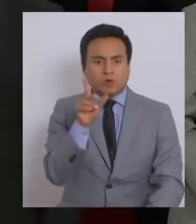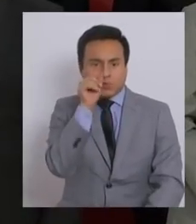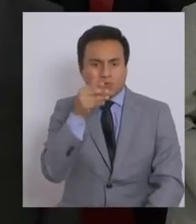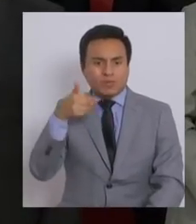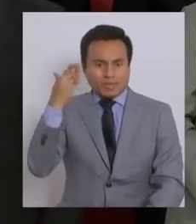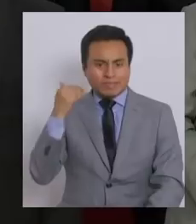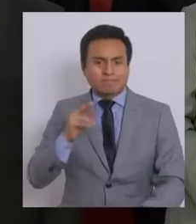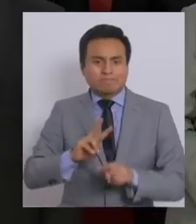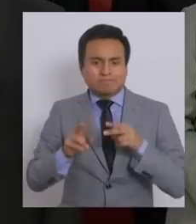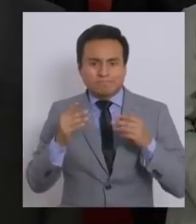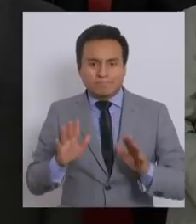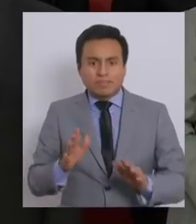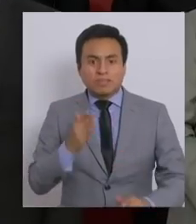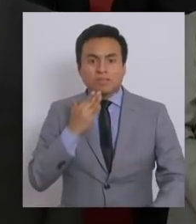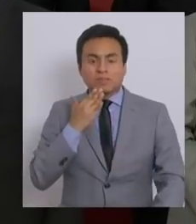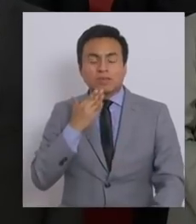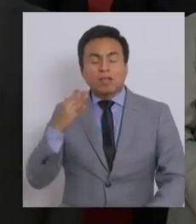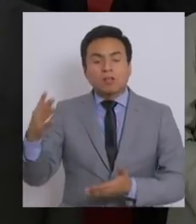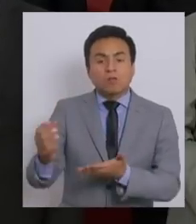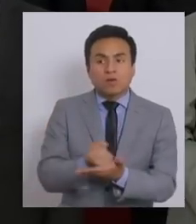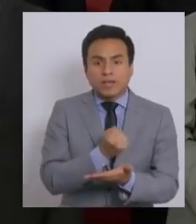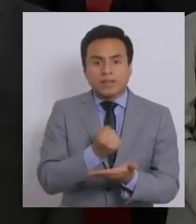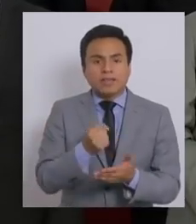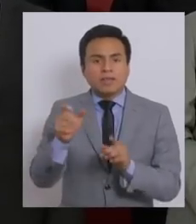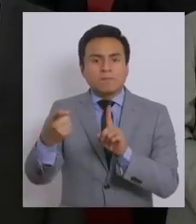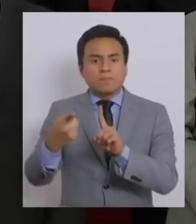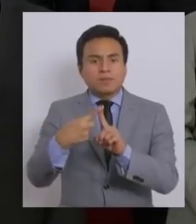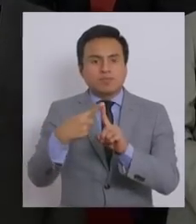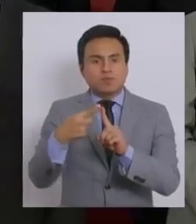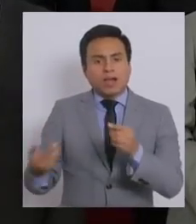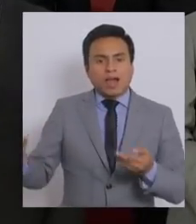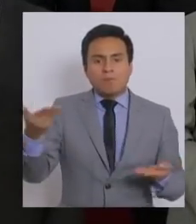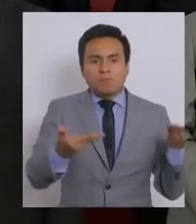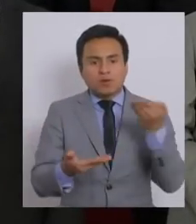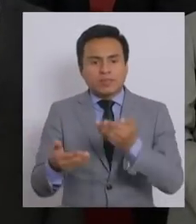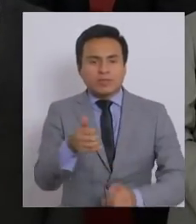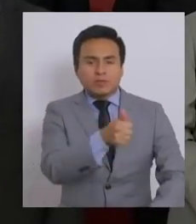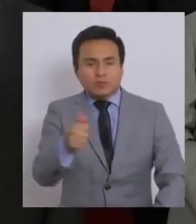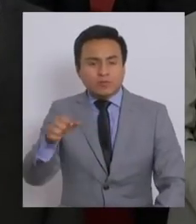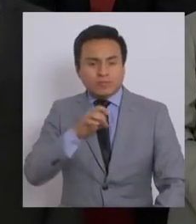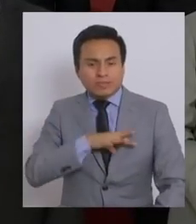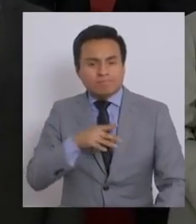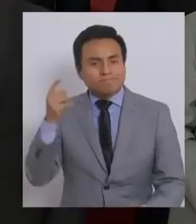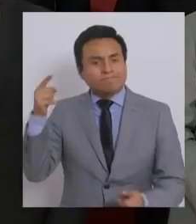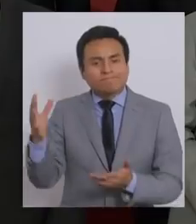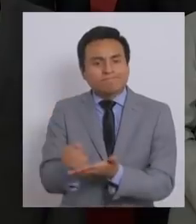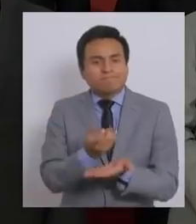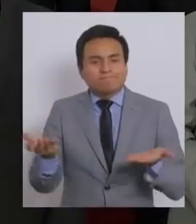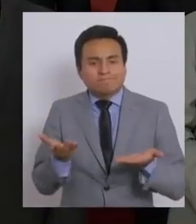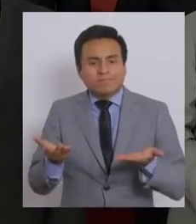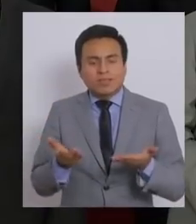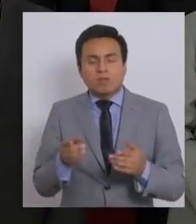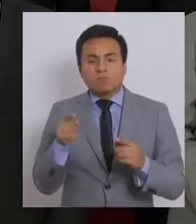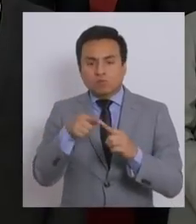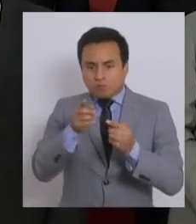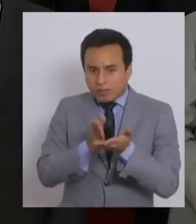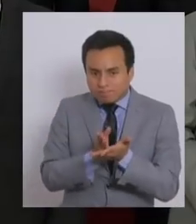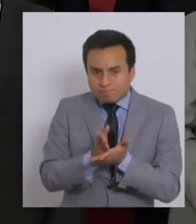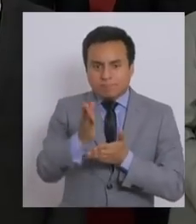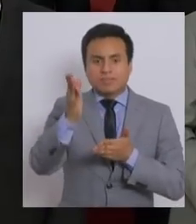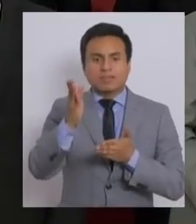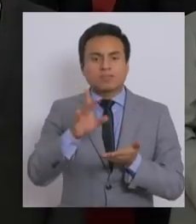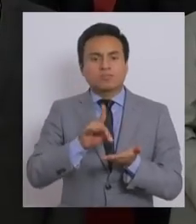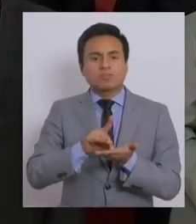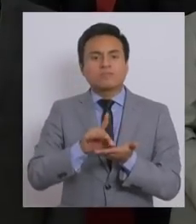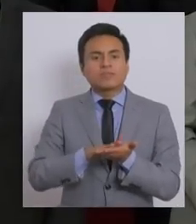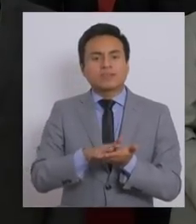octubre. Y lograr con la participación y aporte de todos los chilenos, lo que fue un punto de partida el